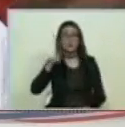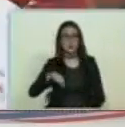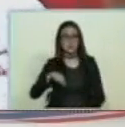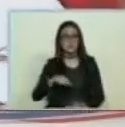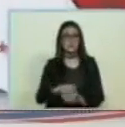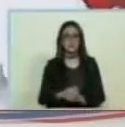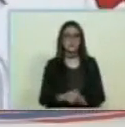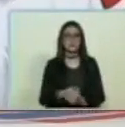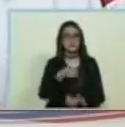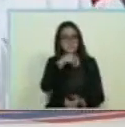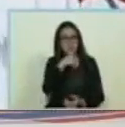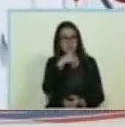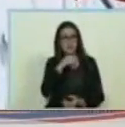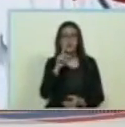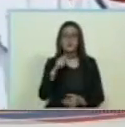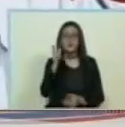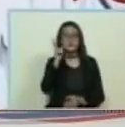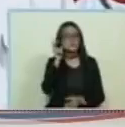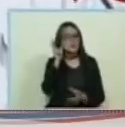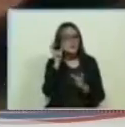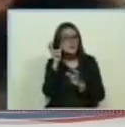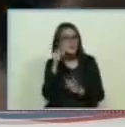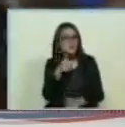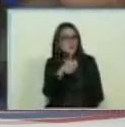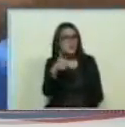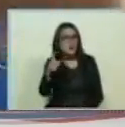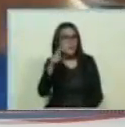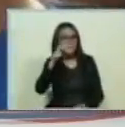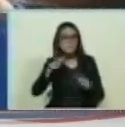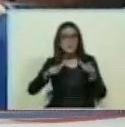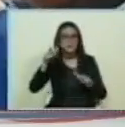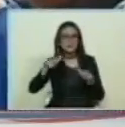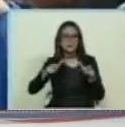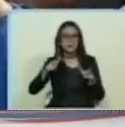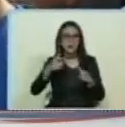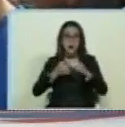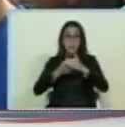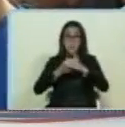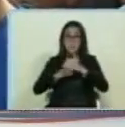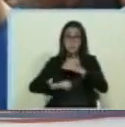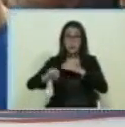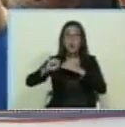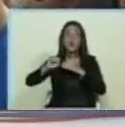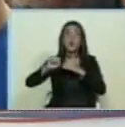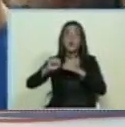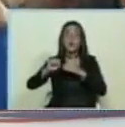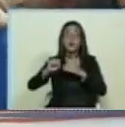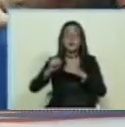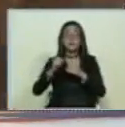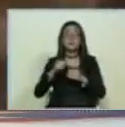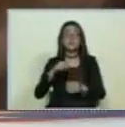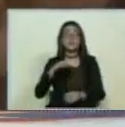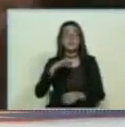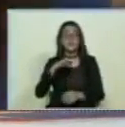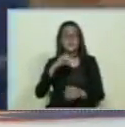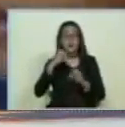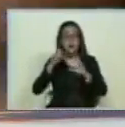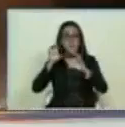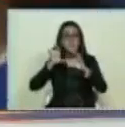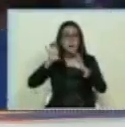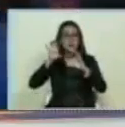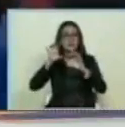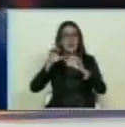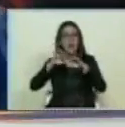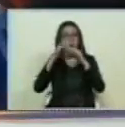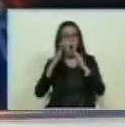Queremos decirle, para escuchar algunas voceras de la comunidad también, que bajo el parto humanizado y la gran misión Hogares de la Patria, ya